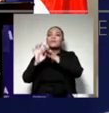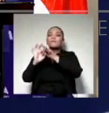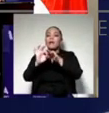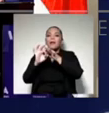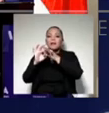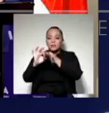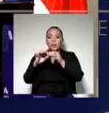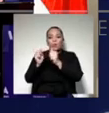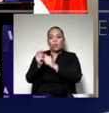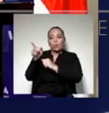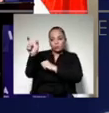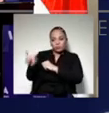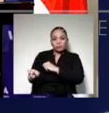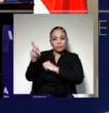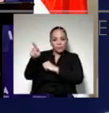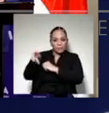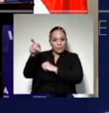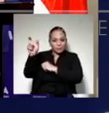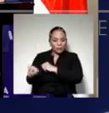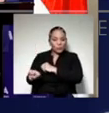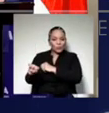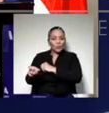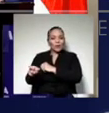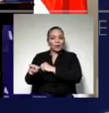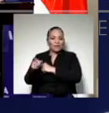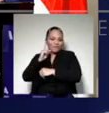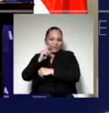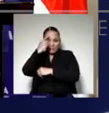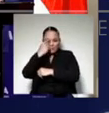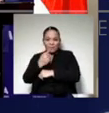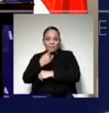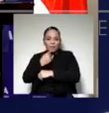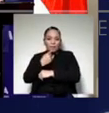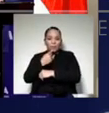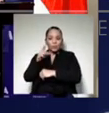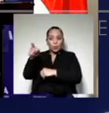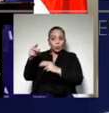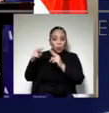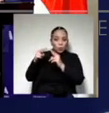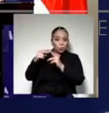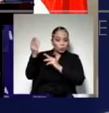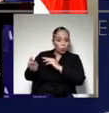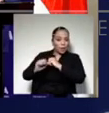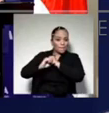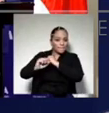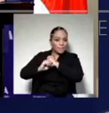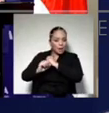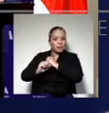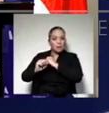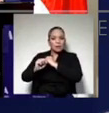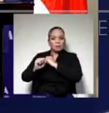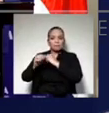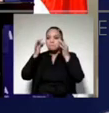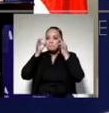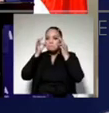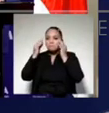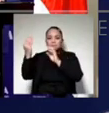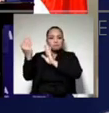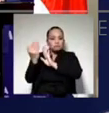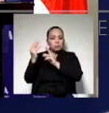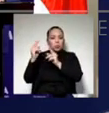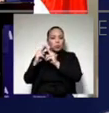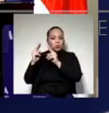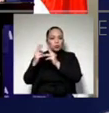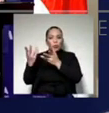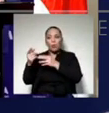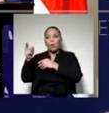con este personaje. Fue durante la campaña, usted lo conoció personalmente, él le escribió a usted por redes sociales, o cómo